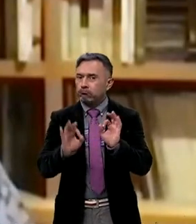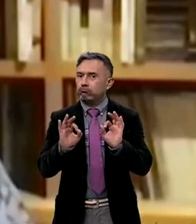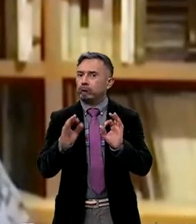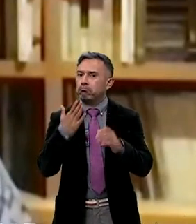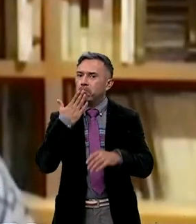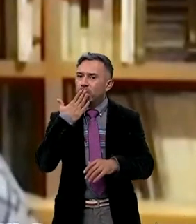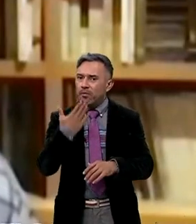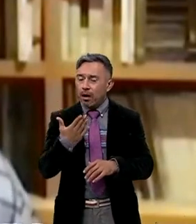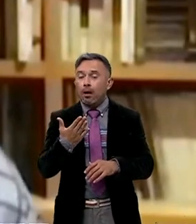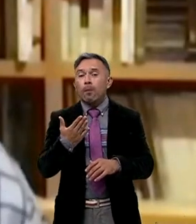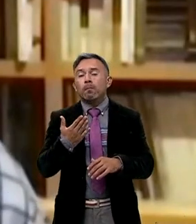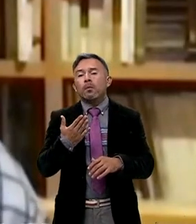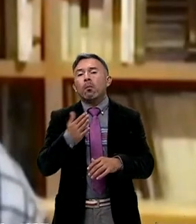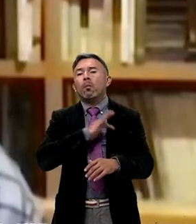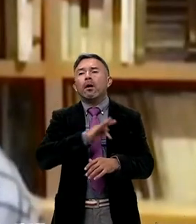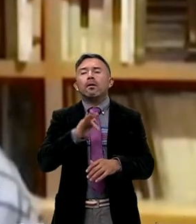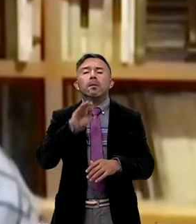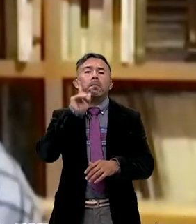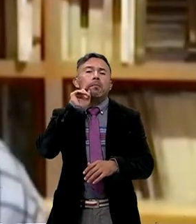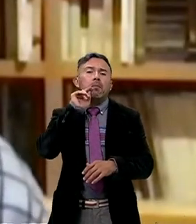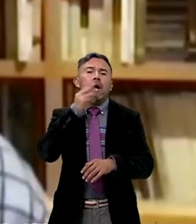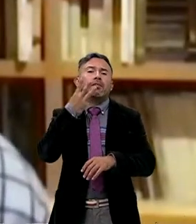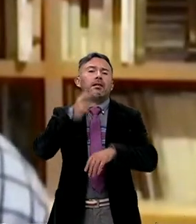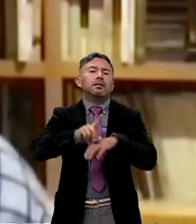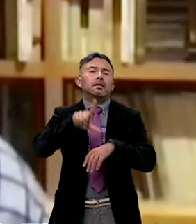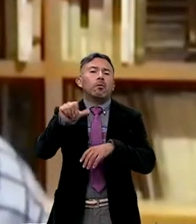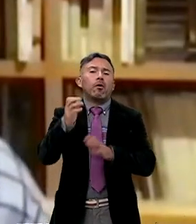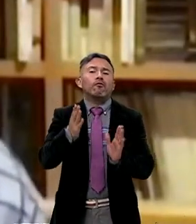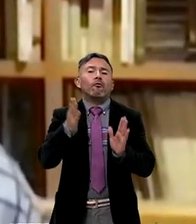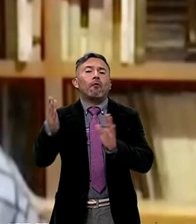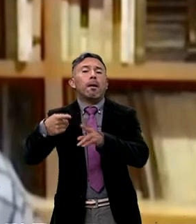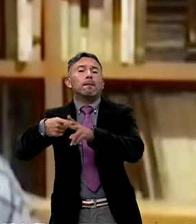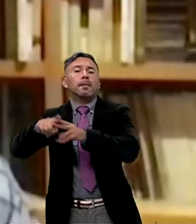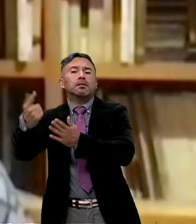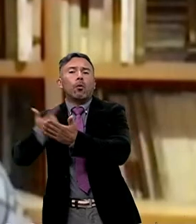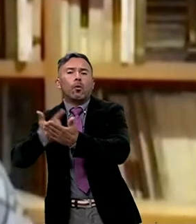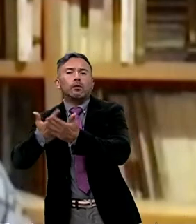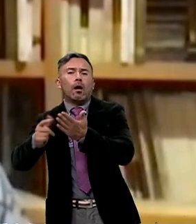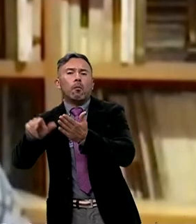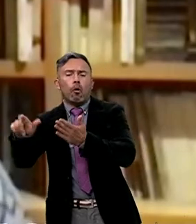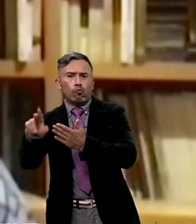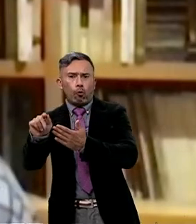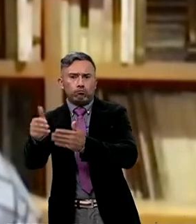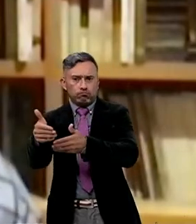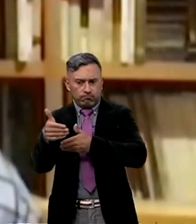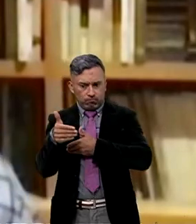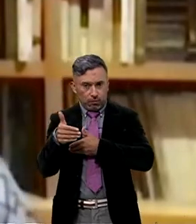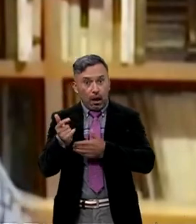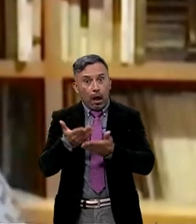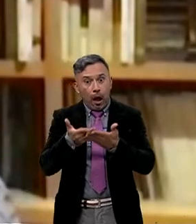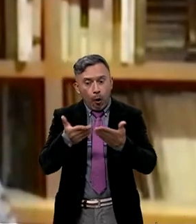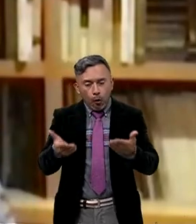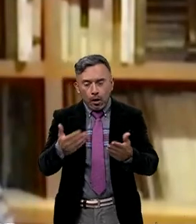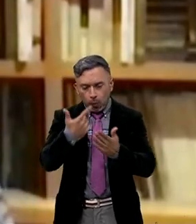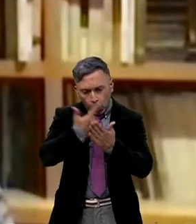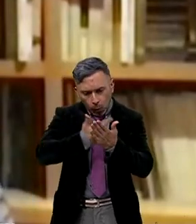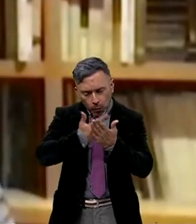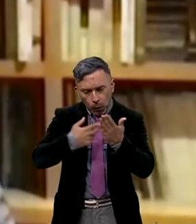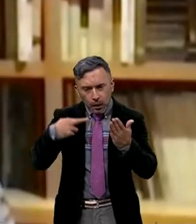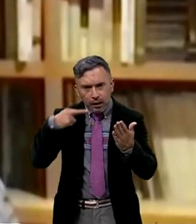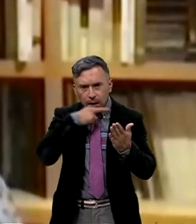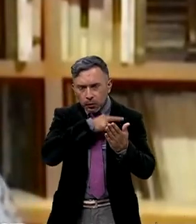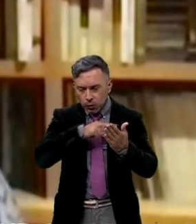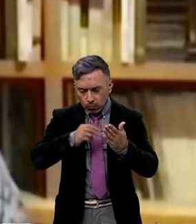empiecen tres días después creo que se ha demostrado que es posible que los cómputos se agilicen que